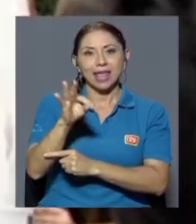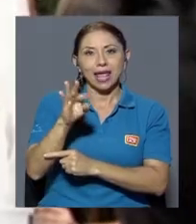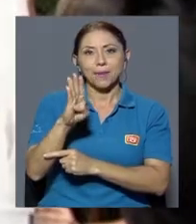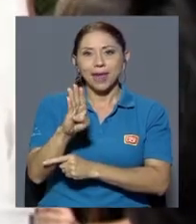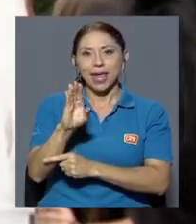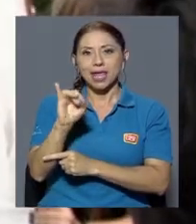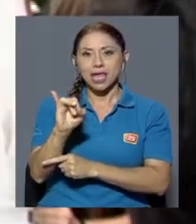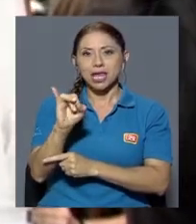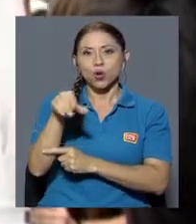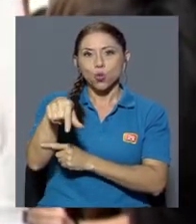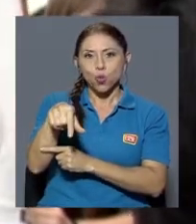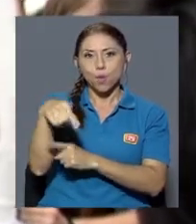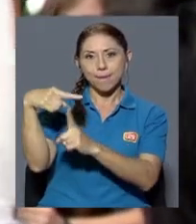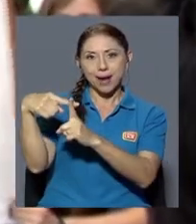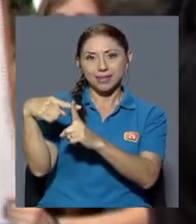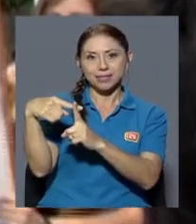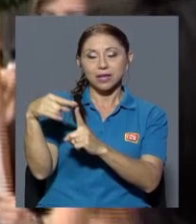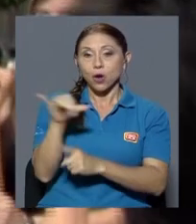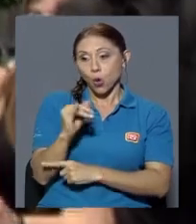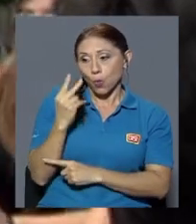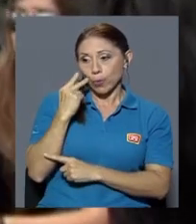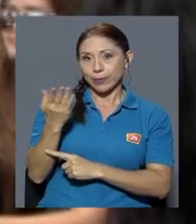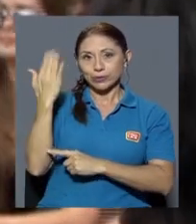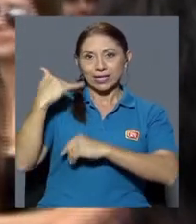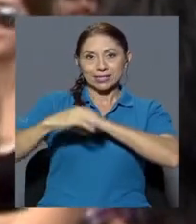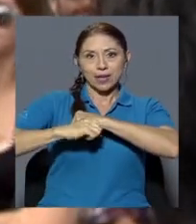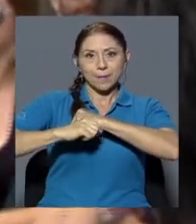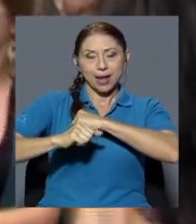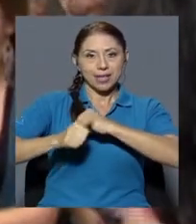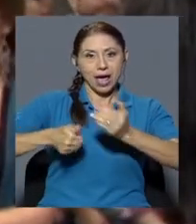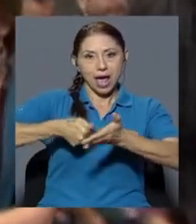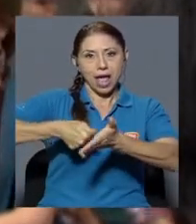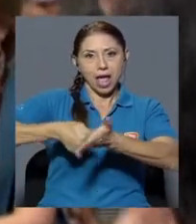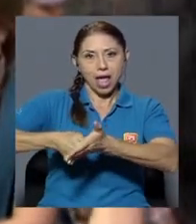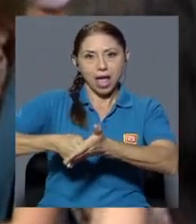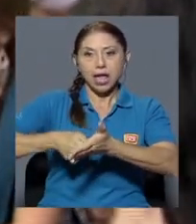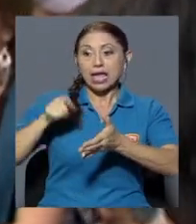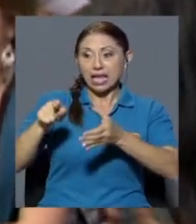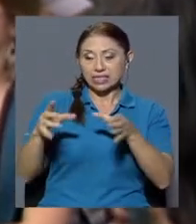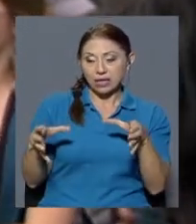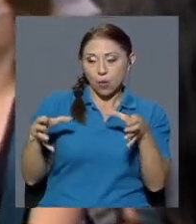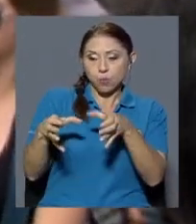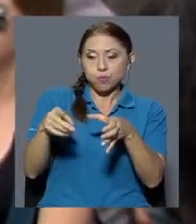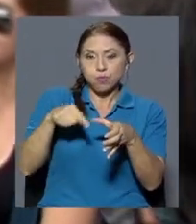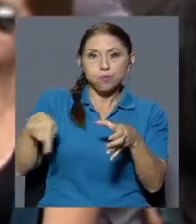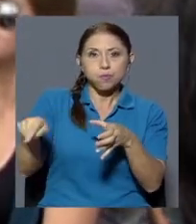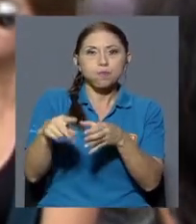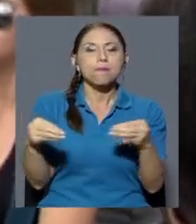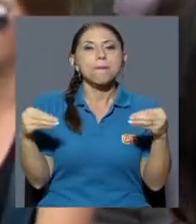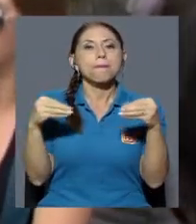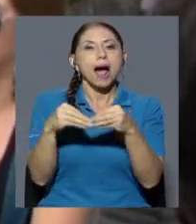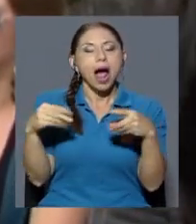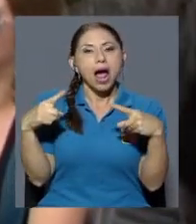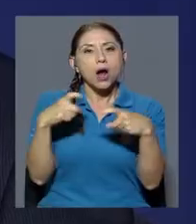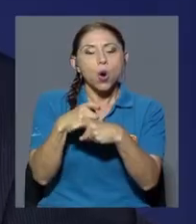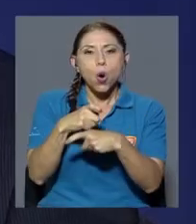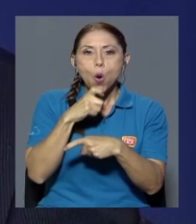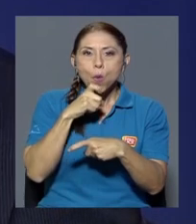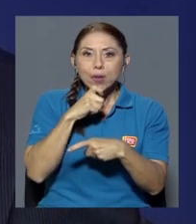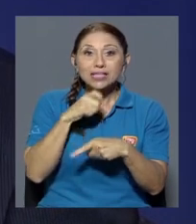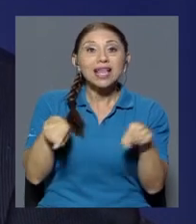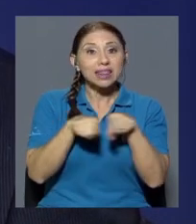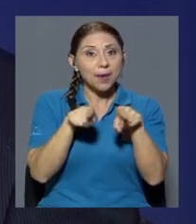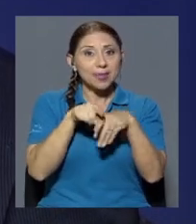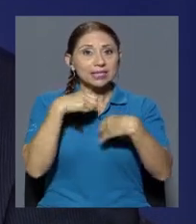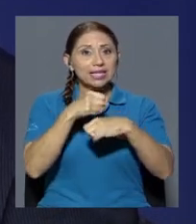campaña electoral fue quizá la población objeto de mayor que irá yo complicación e incluso